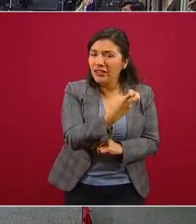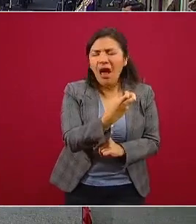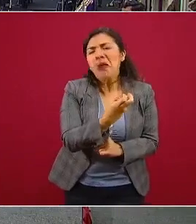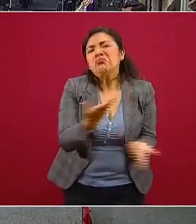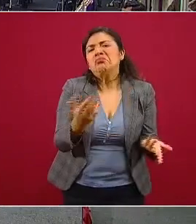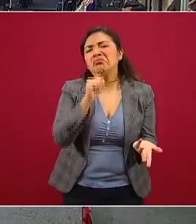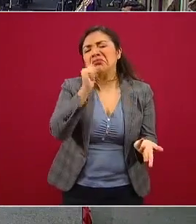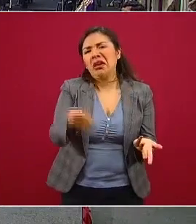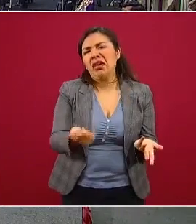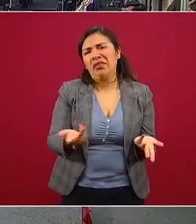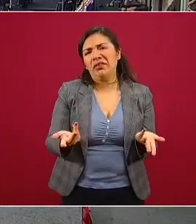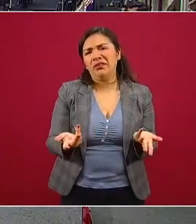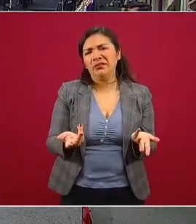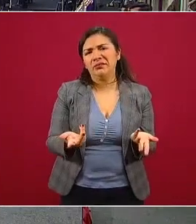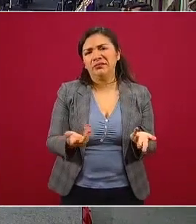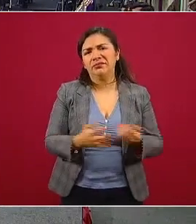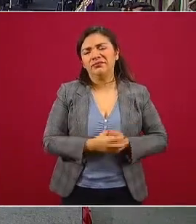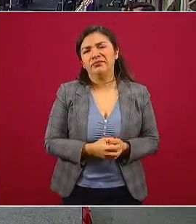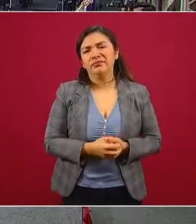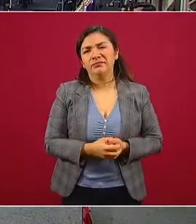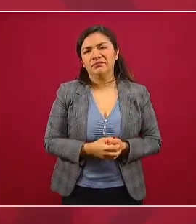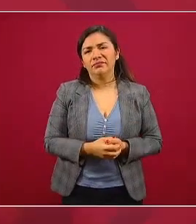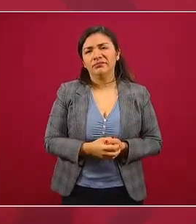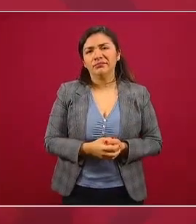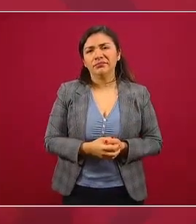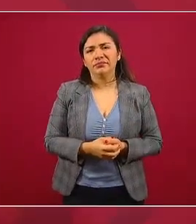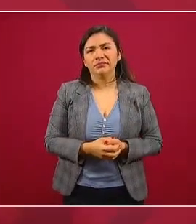Entonces, vamos a